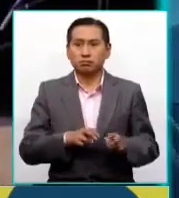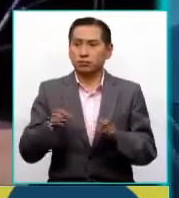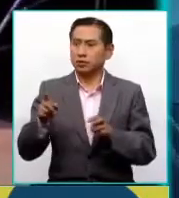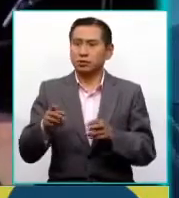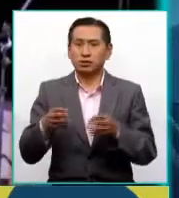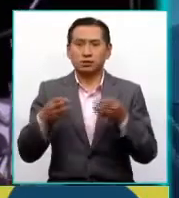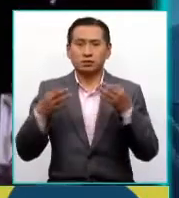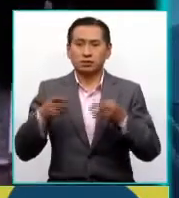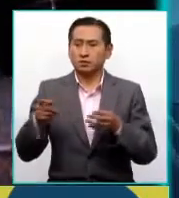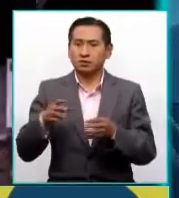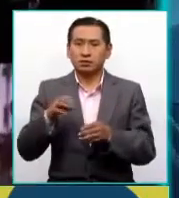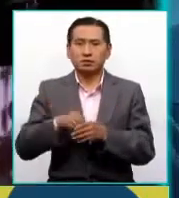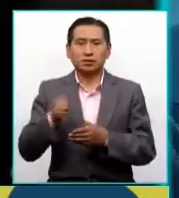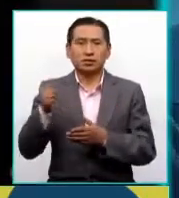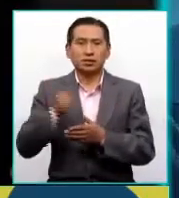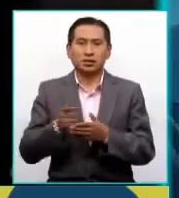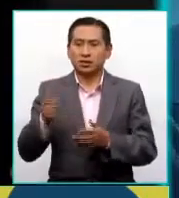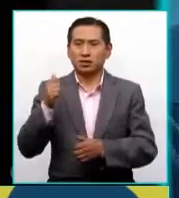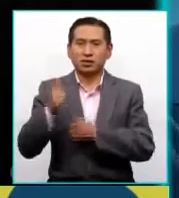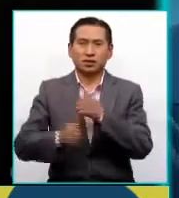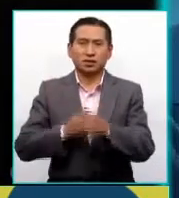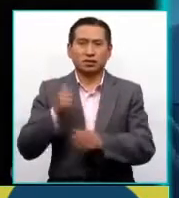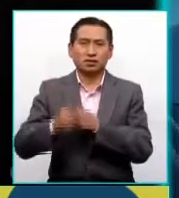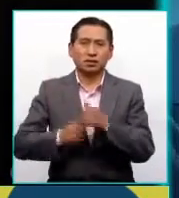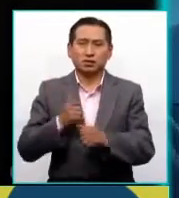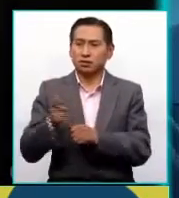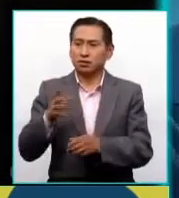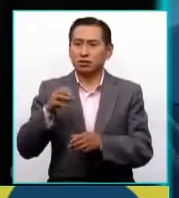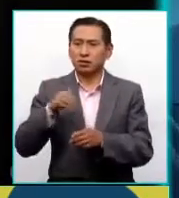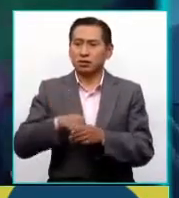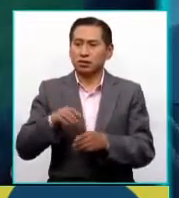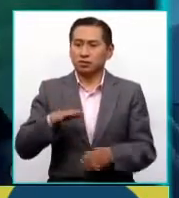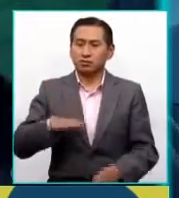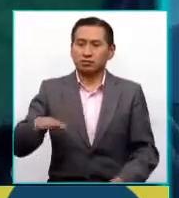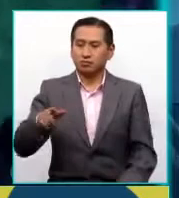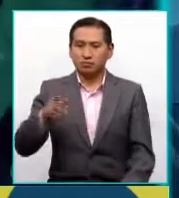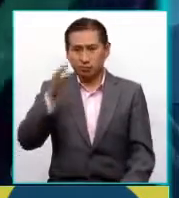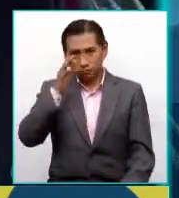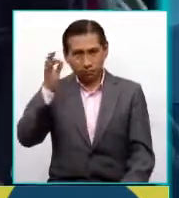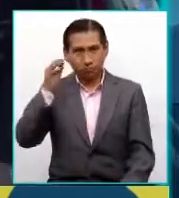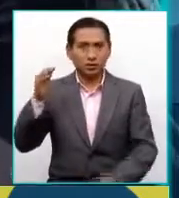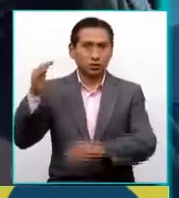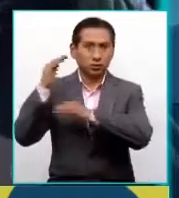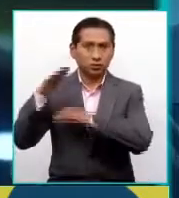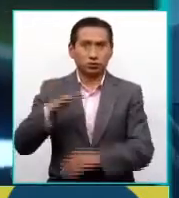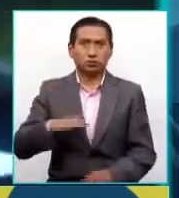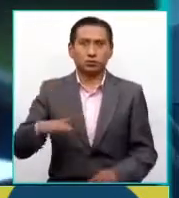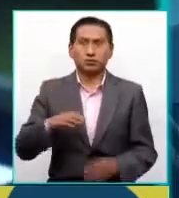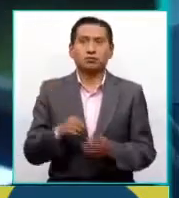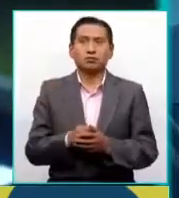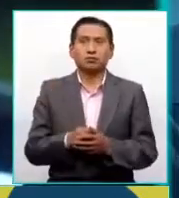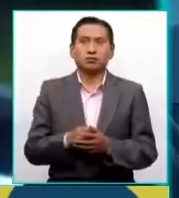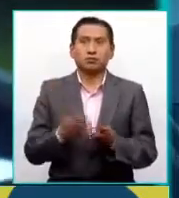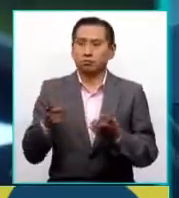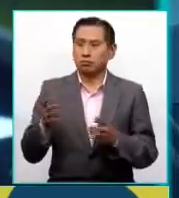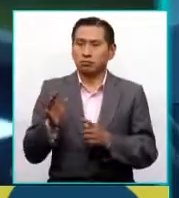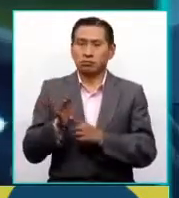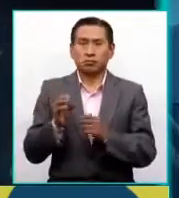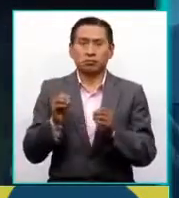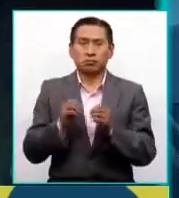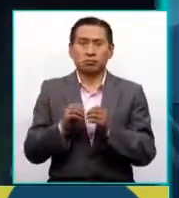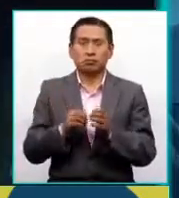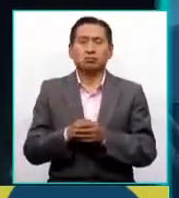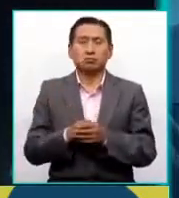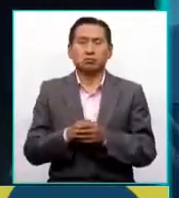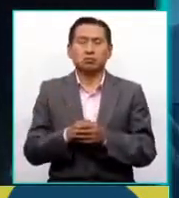Festival Conservarte, que se hace todos los años en Santiago de Chiquitos, y pues decidimos documentarlo, porque bueno,